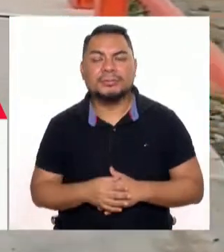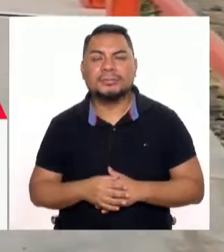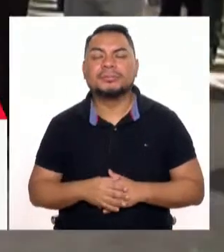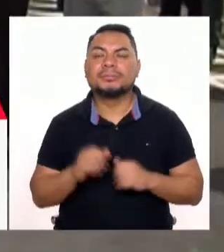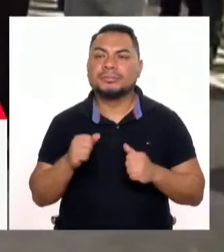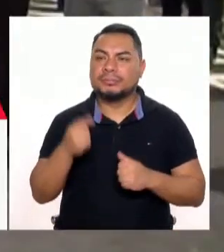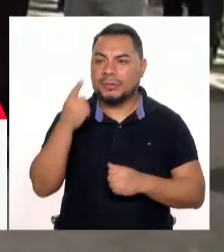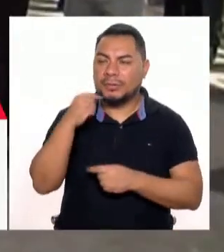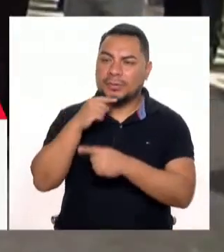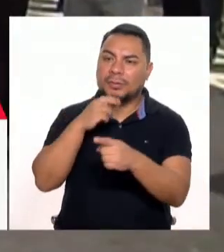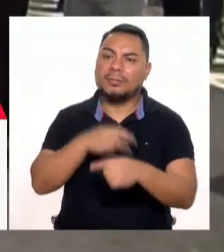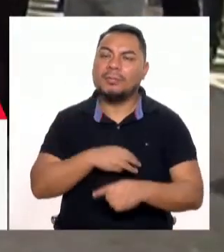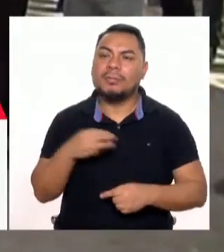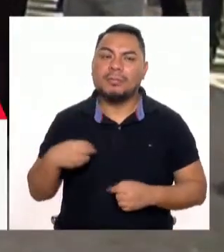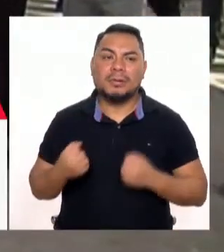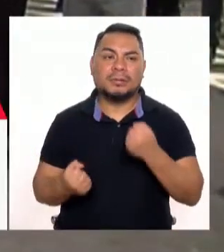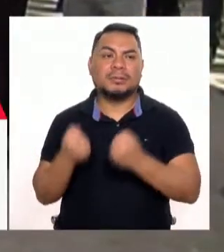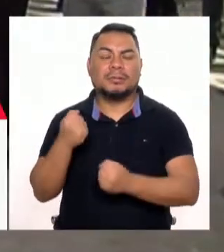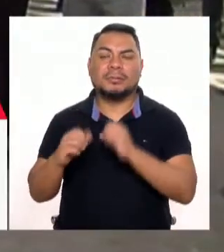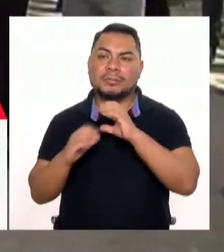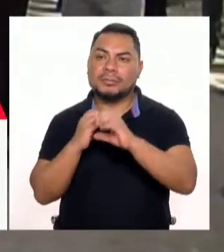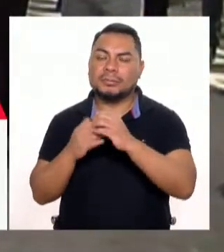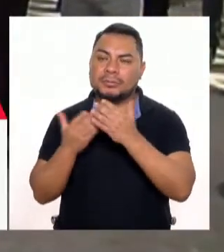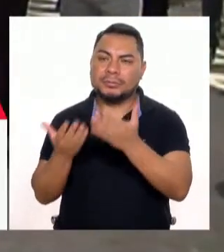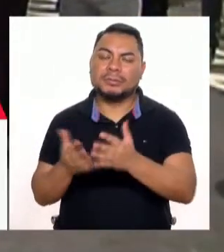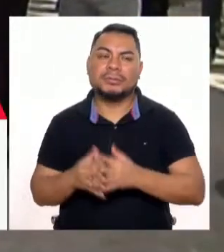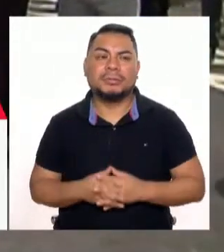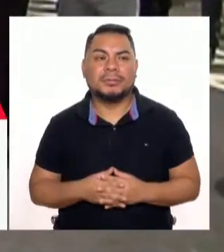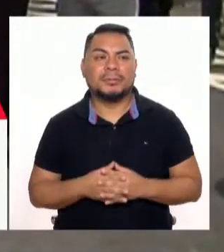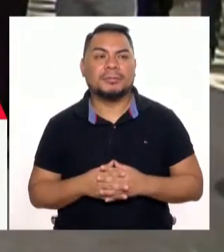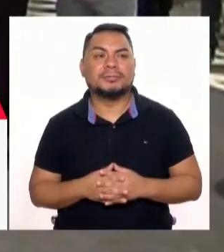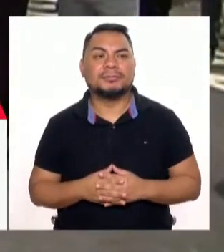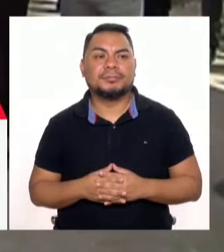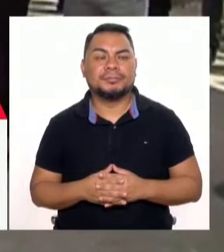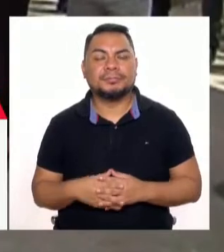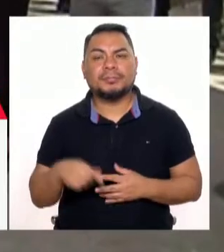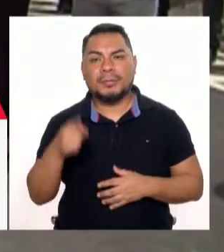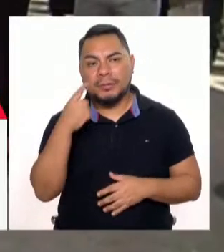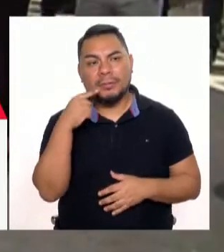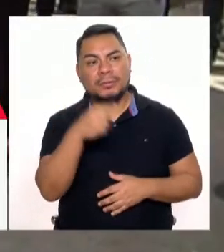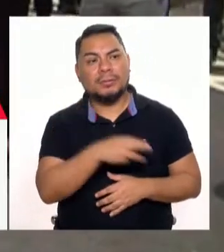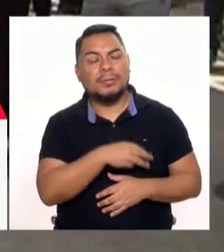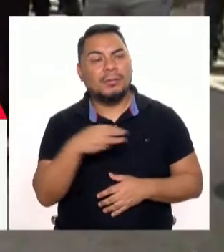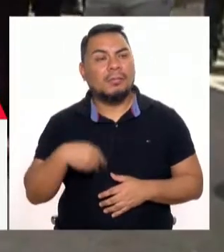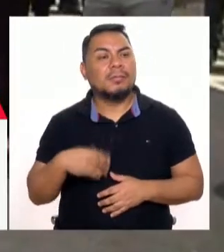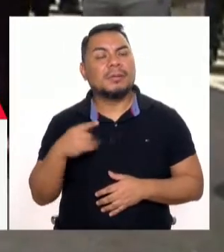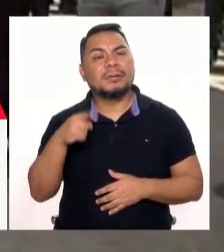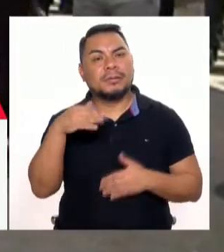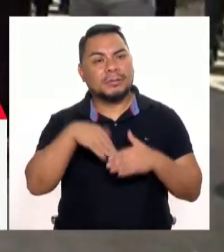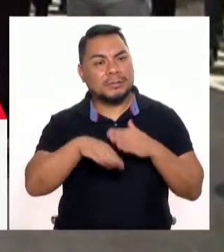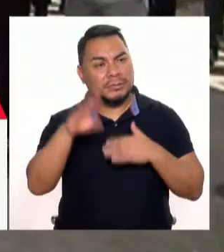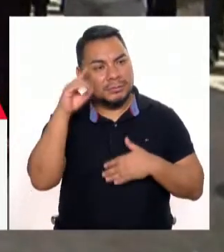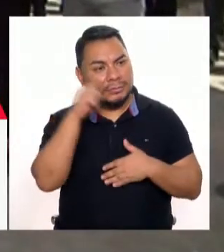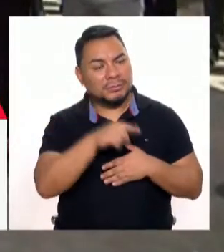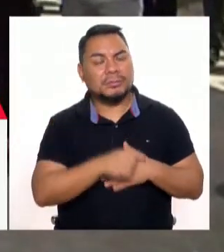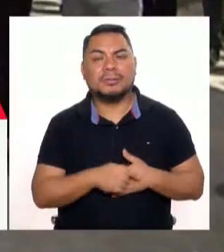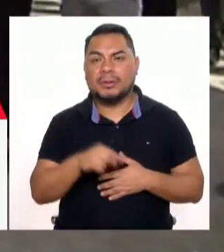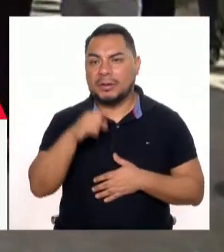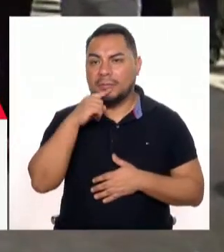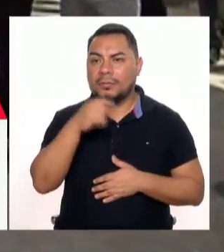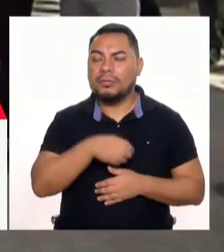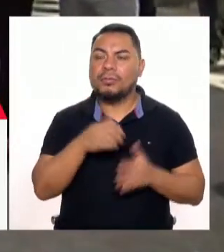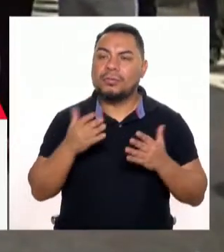señora ministra de transportes y comunicaciones señor ministro del interior señora